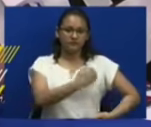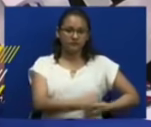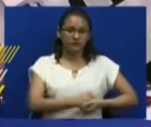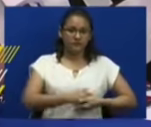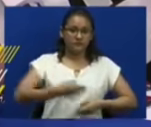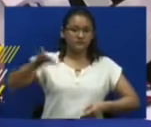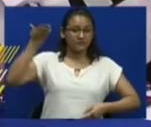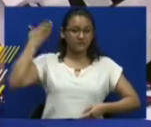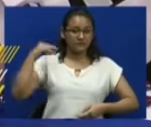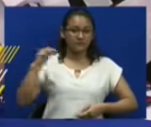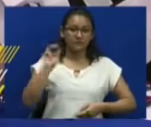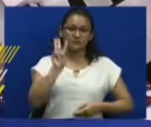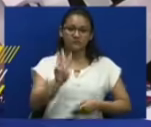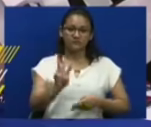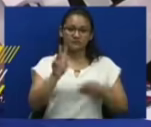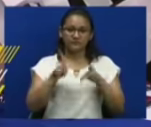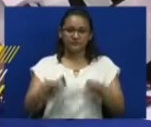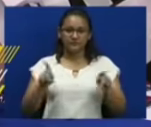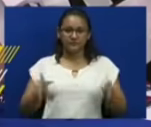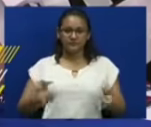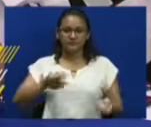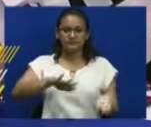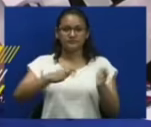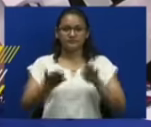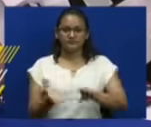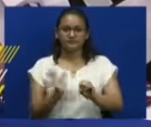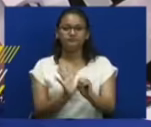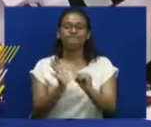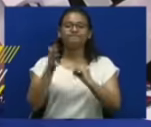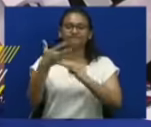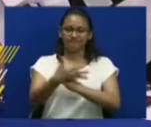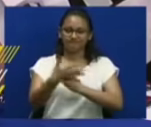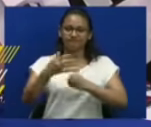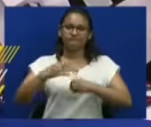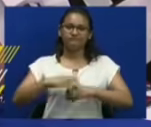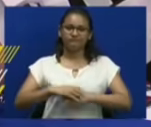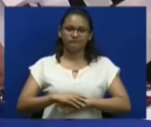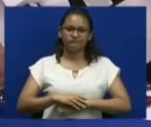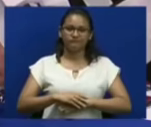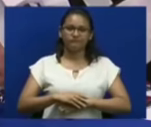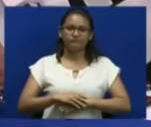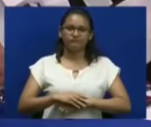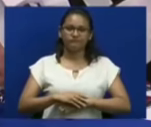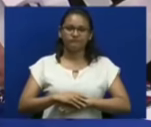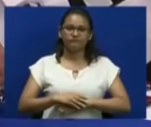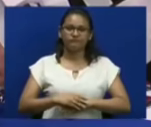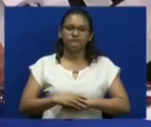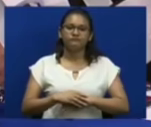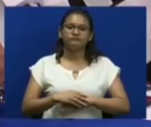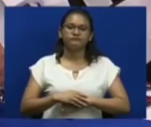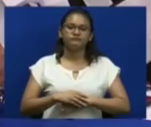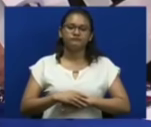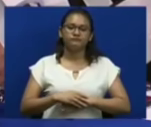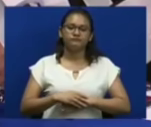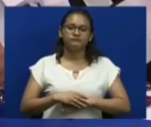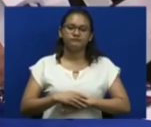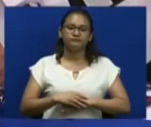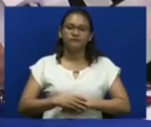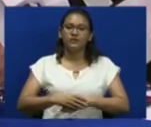fallecidos por complicaciones de salud previas agregadas al cob y 19